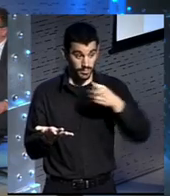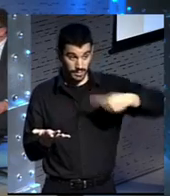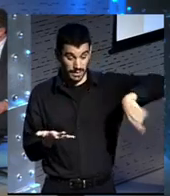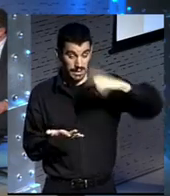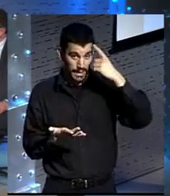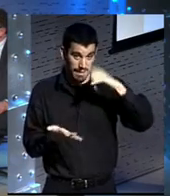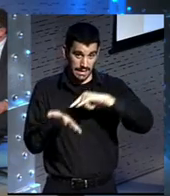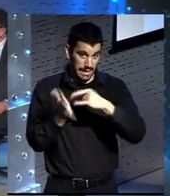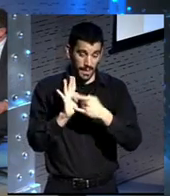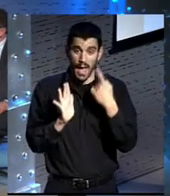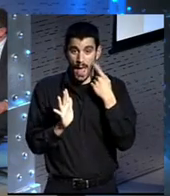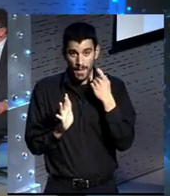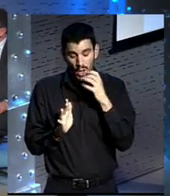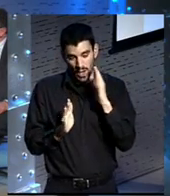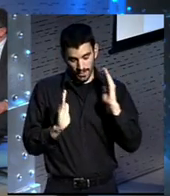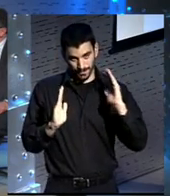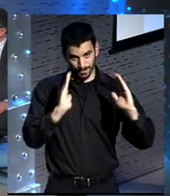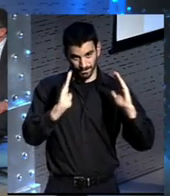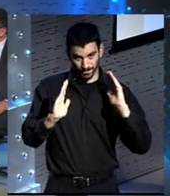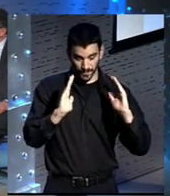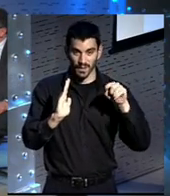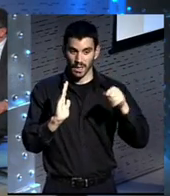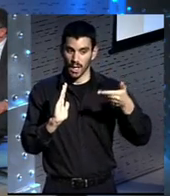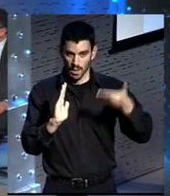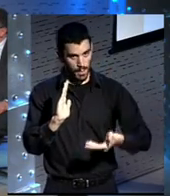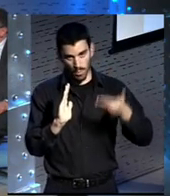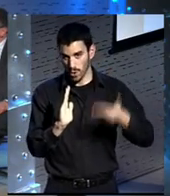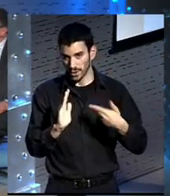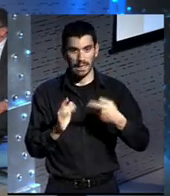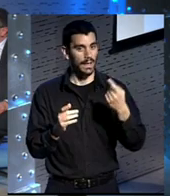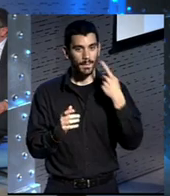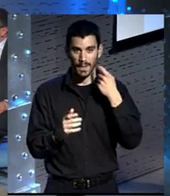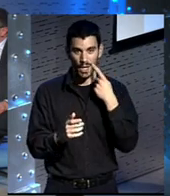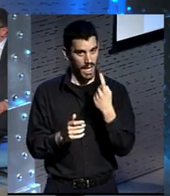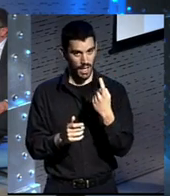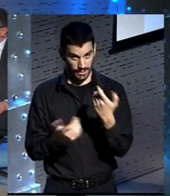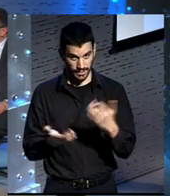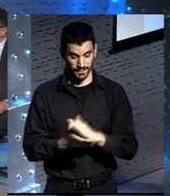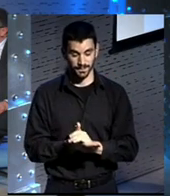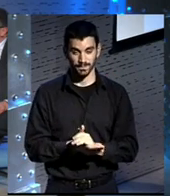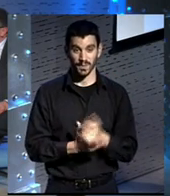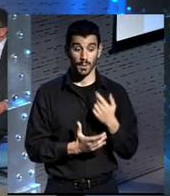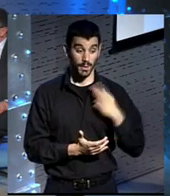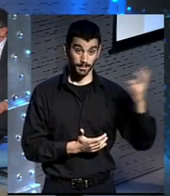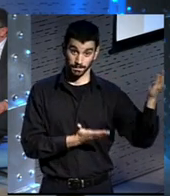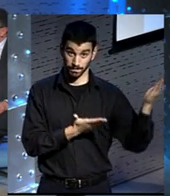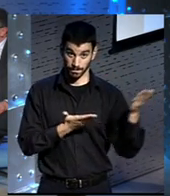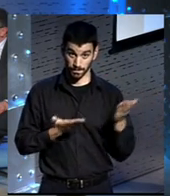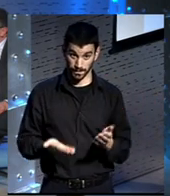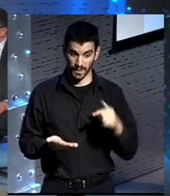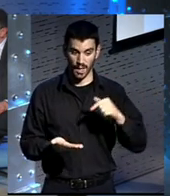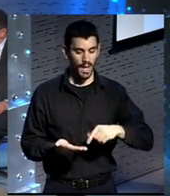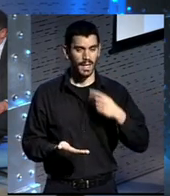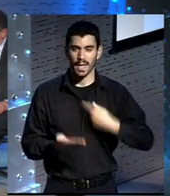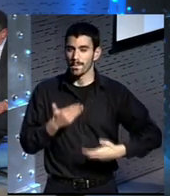esos tiempos siempre lo es, pero muy especialmente ahora fundamental para el funcionamiento de la economía. Llamamos a esta mesa redonda la nueva era de la banca y